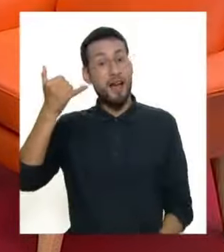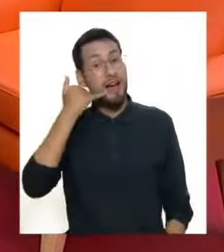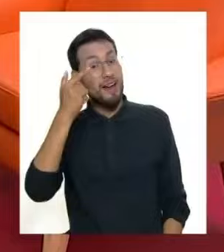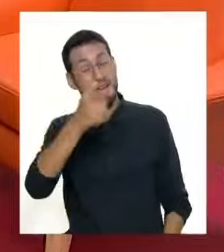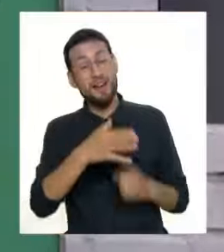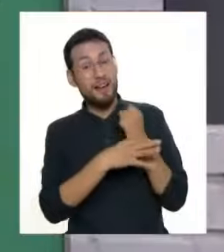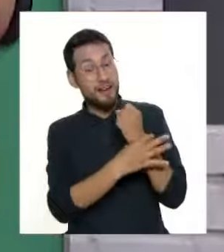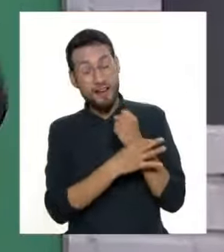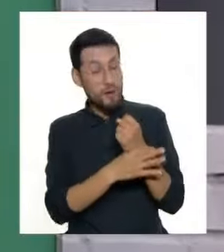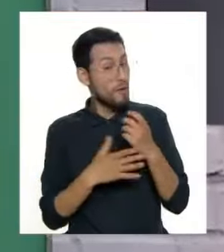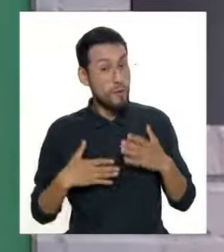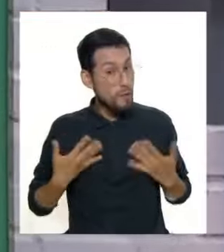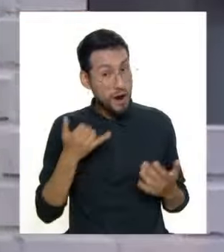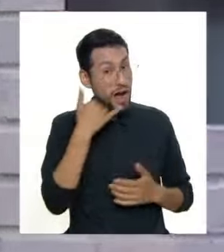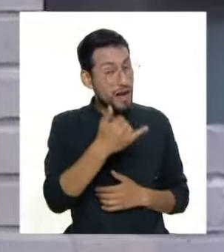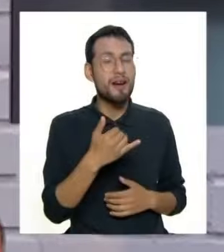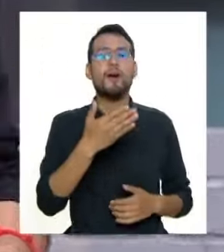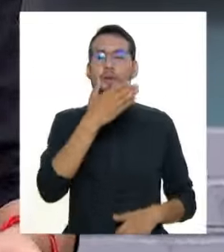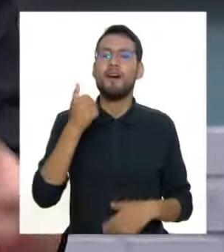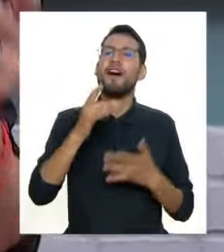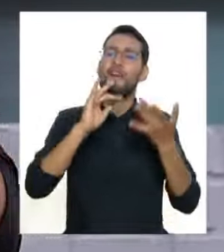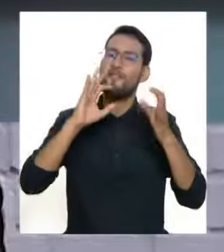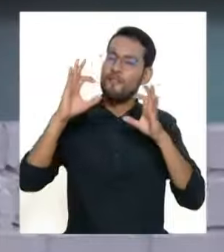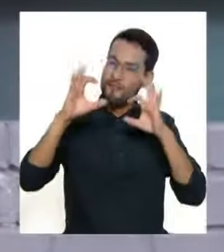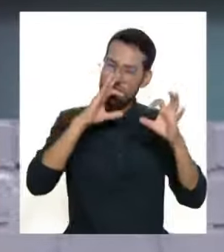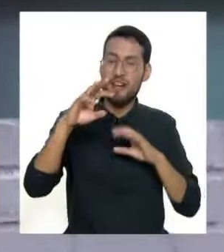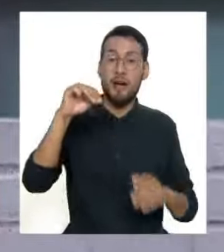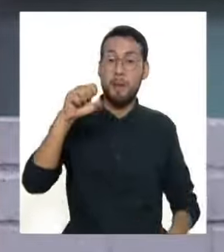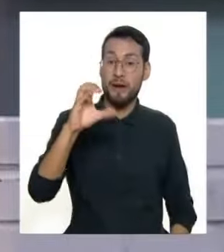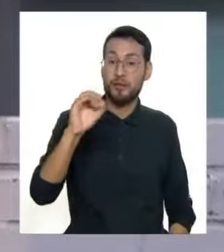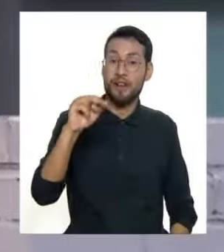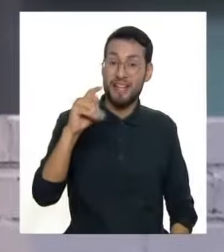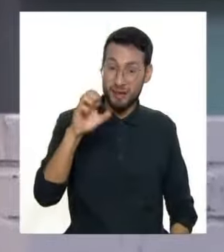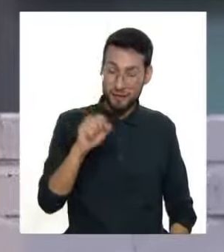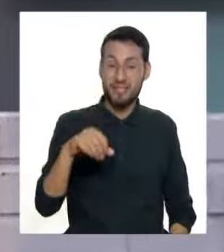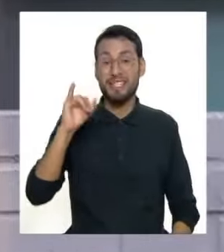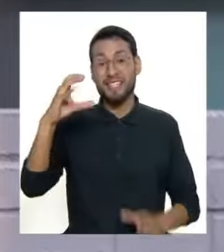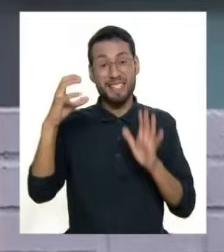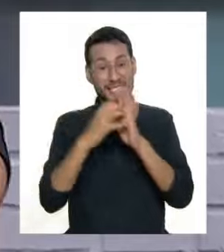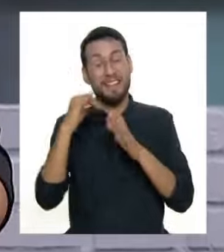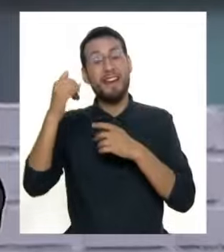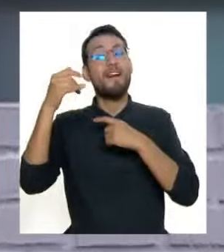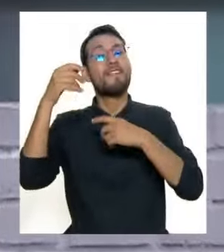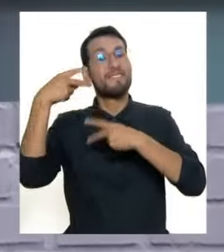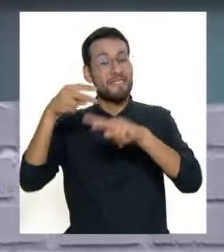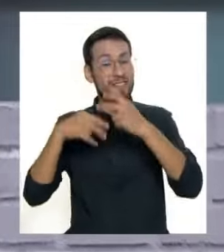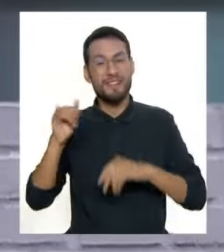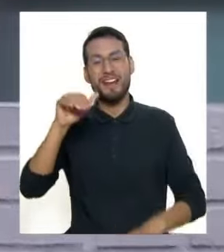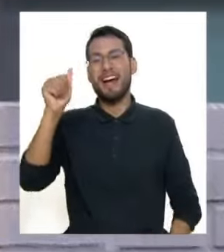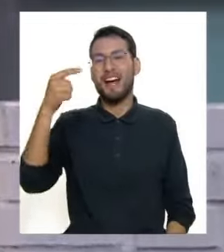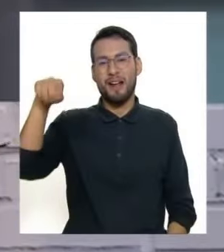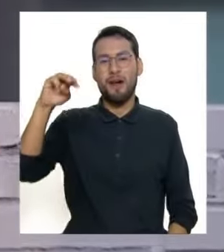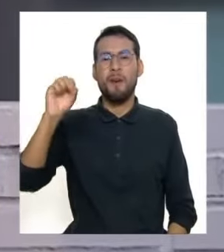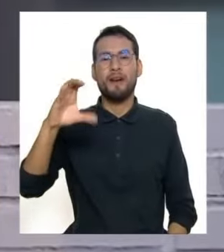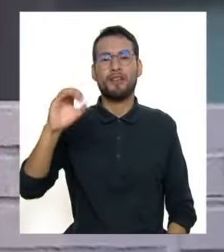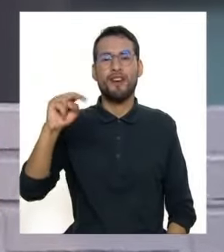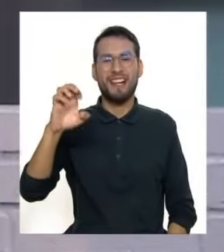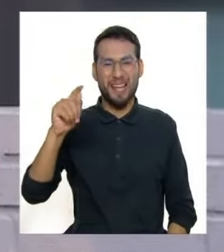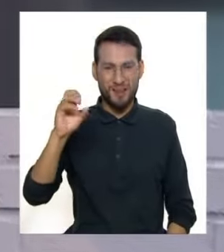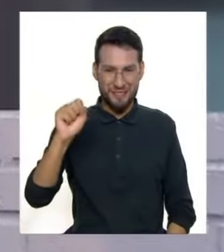al doctor Tejada, estamos en Facebook como Más Conectados, en Instagram como Más Conectados TV, al igual que en TikTok. Top, entras